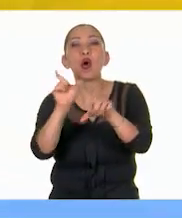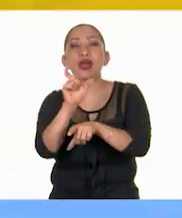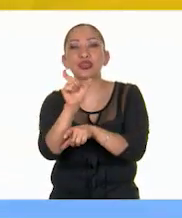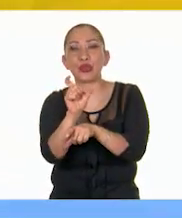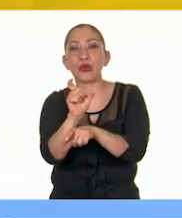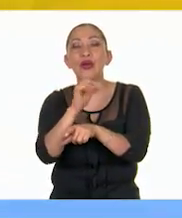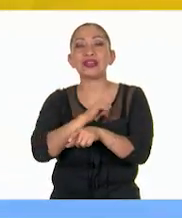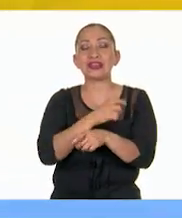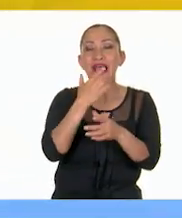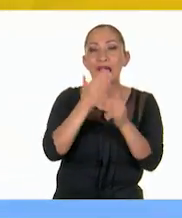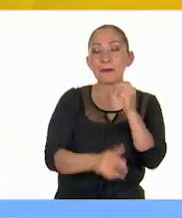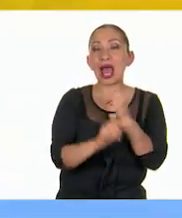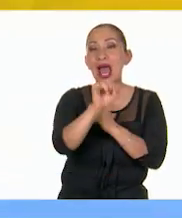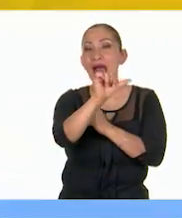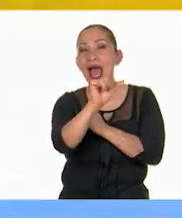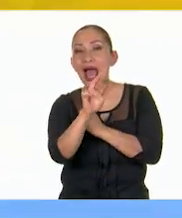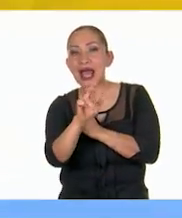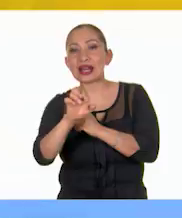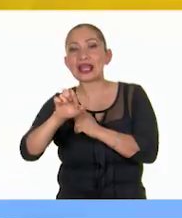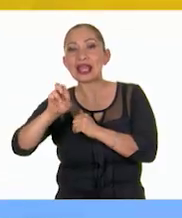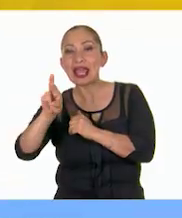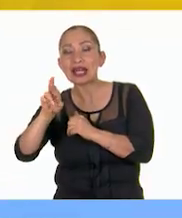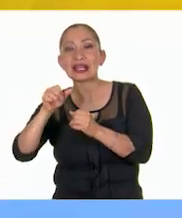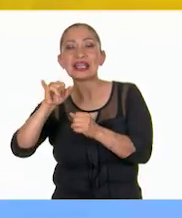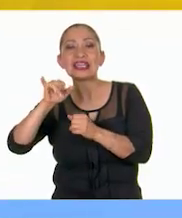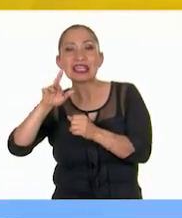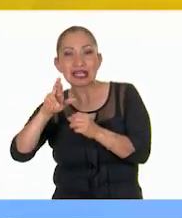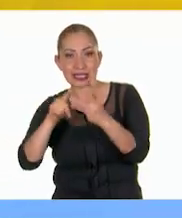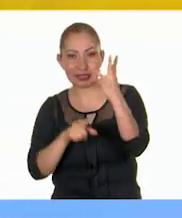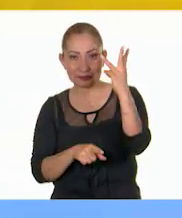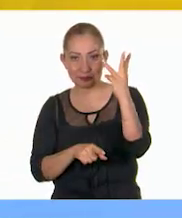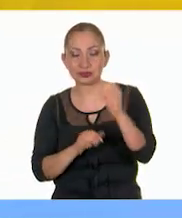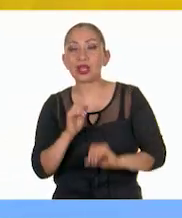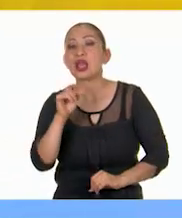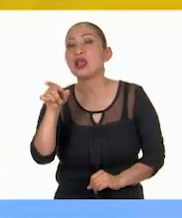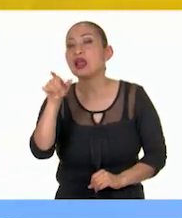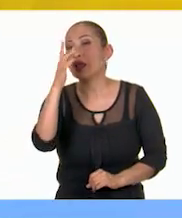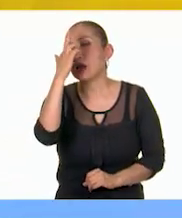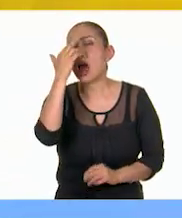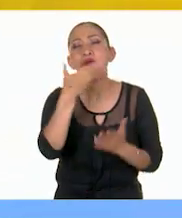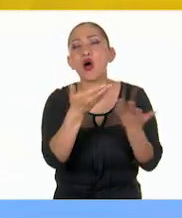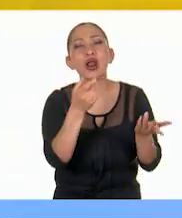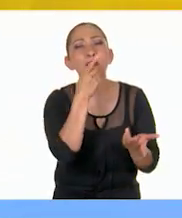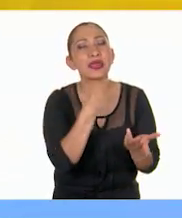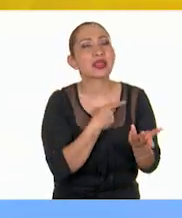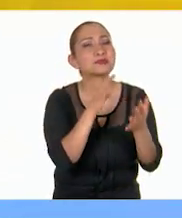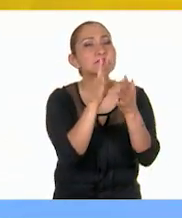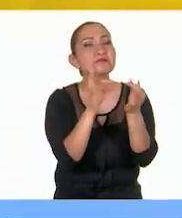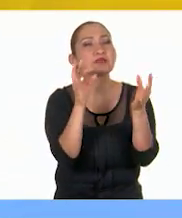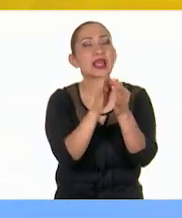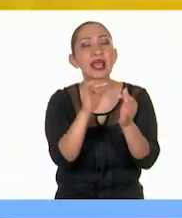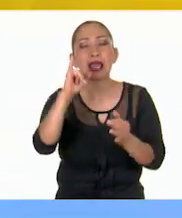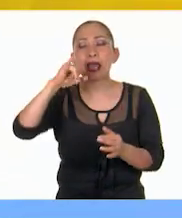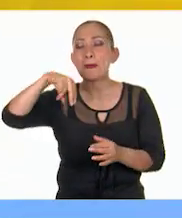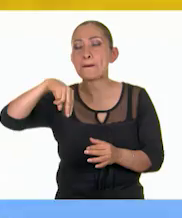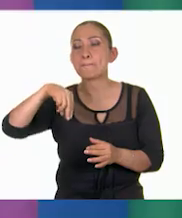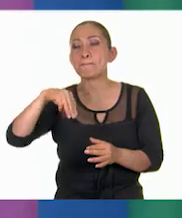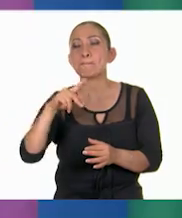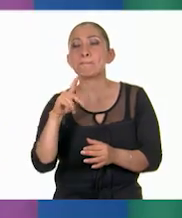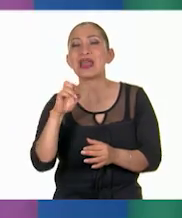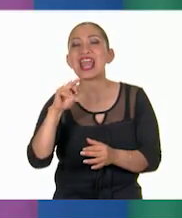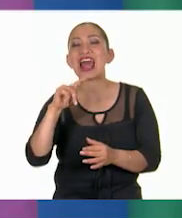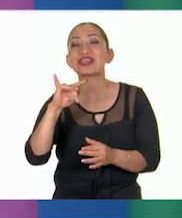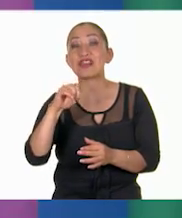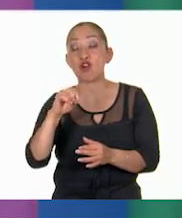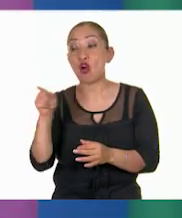en ar, er o ir. Ahora, María, ¿qué podrías decirme sobre el modo imperativo?